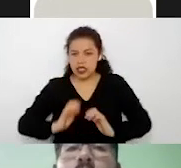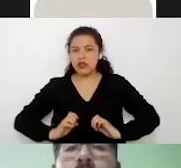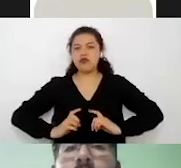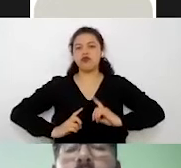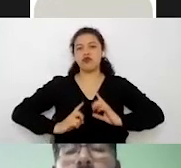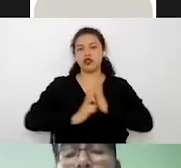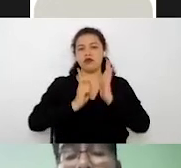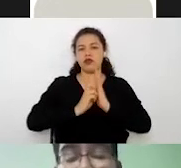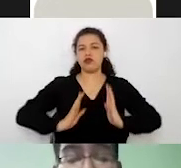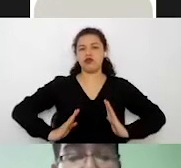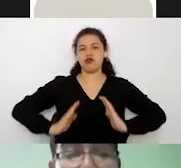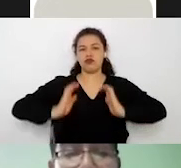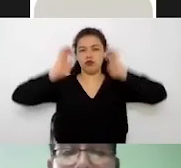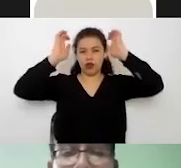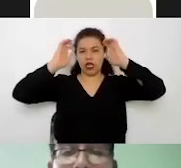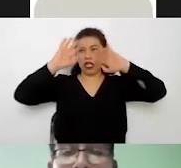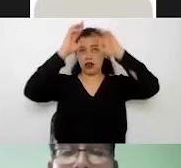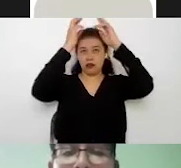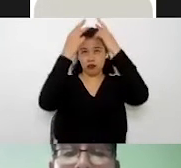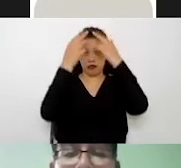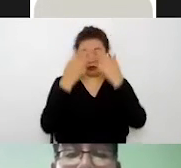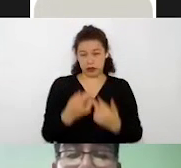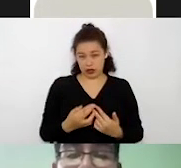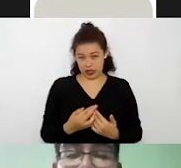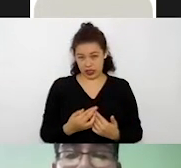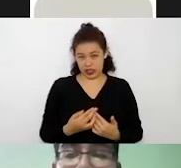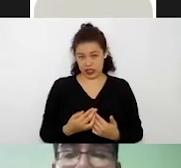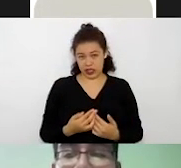a colapsar, difícilmente